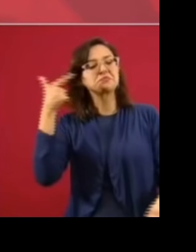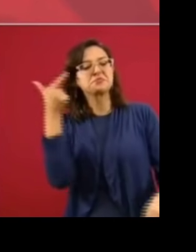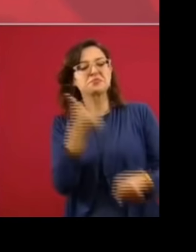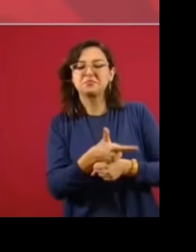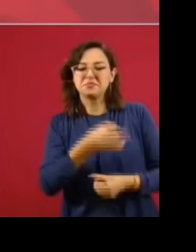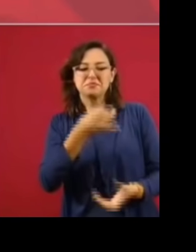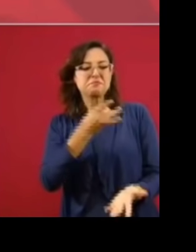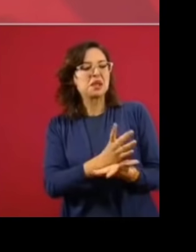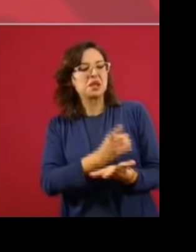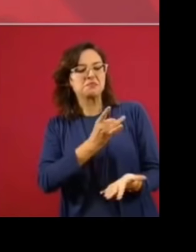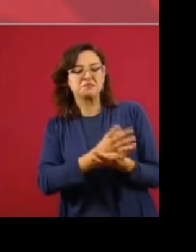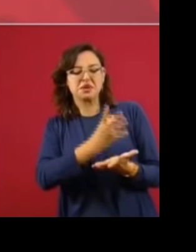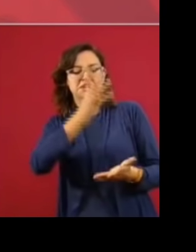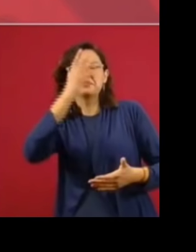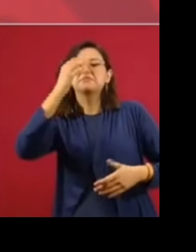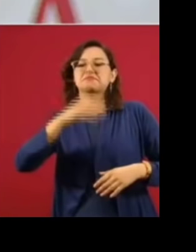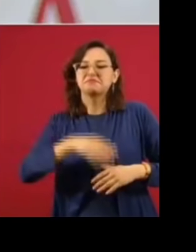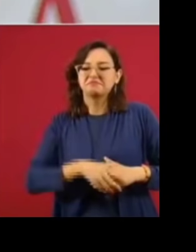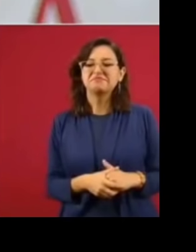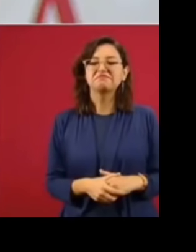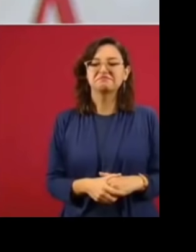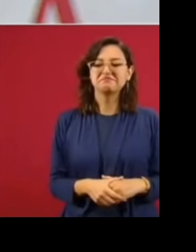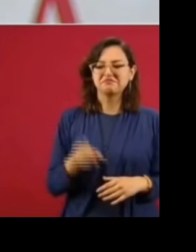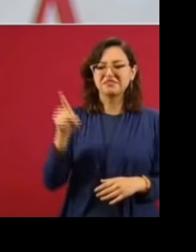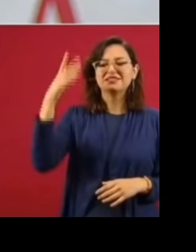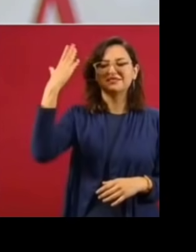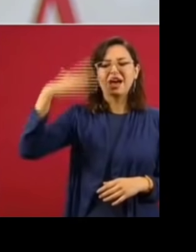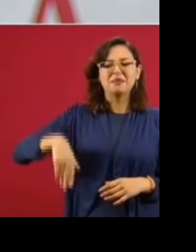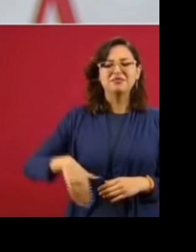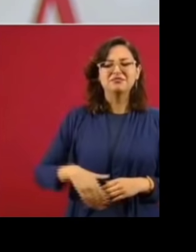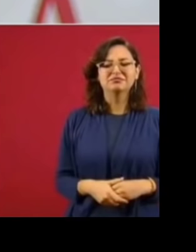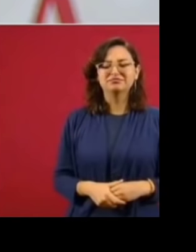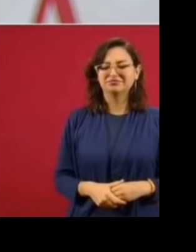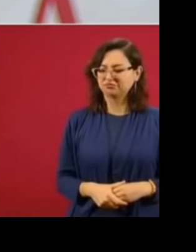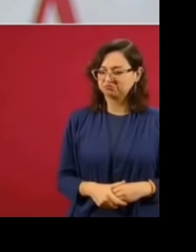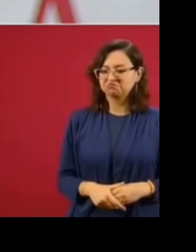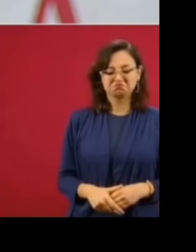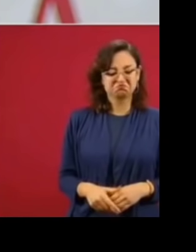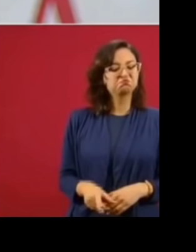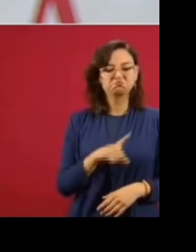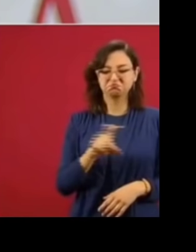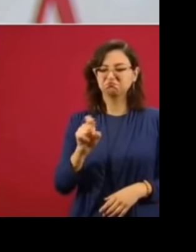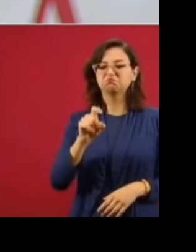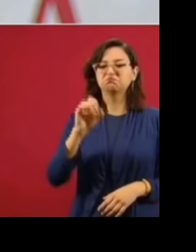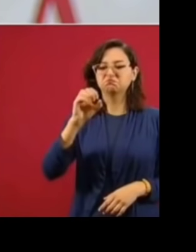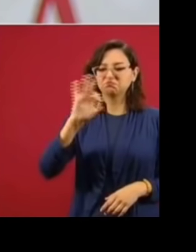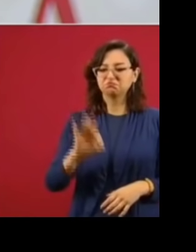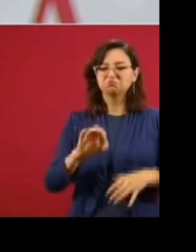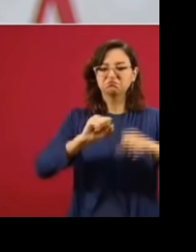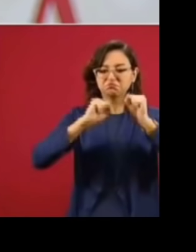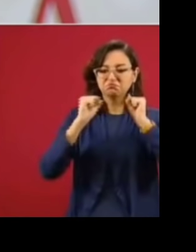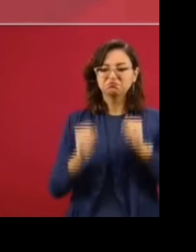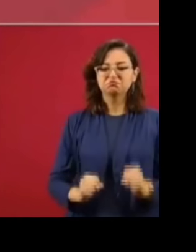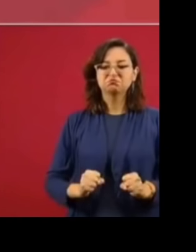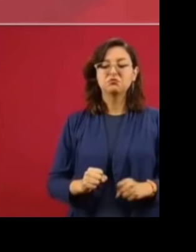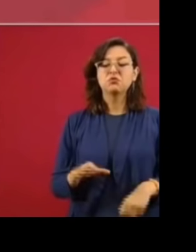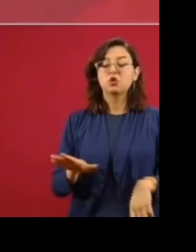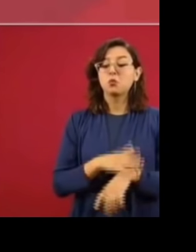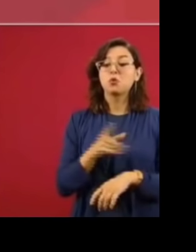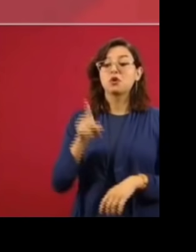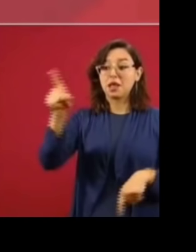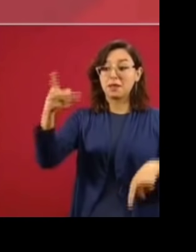de qué se trata. Te los aseguro. porque los